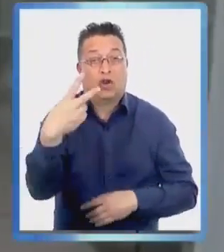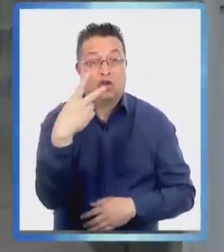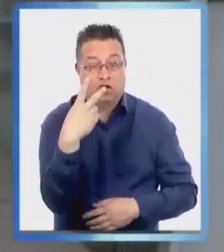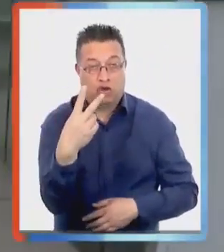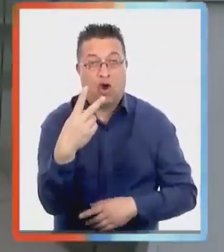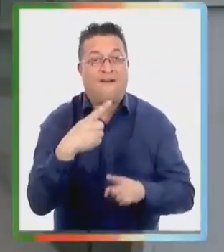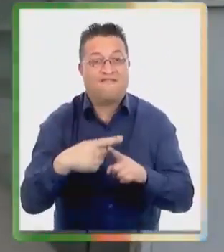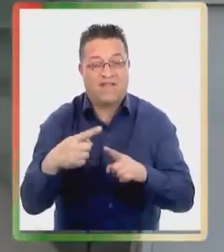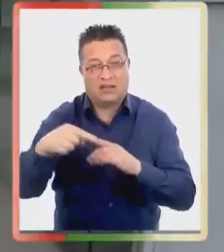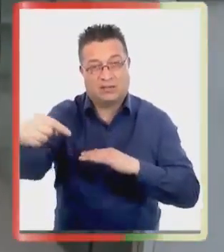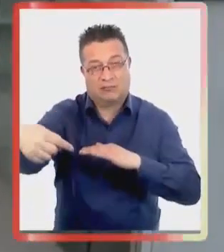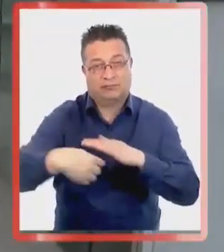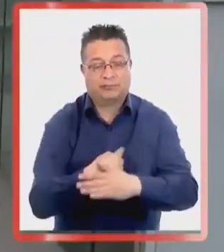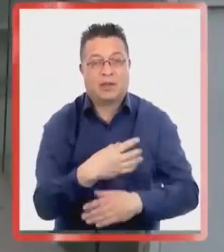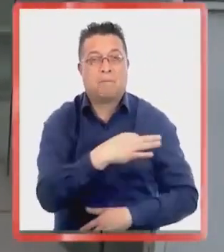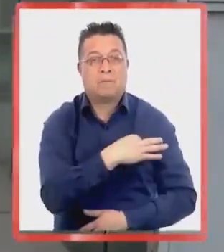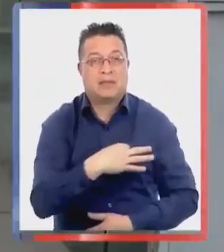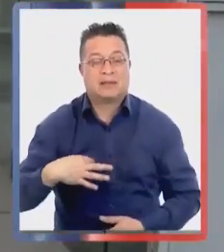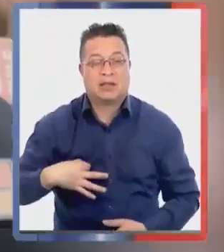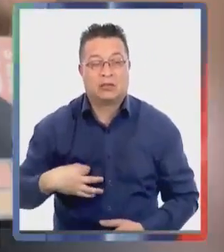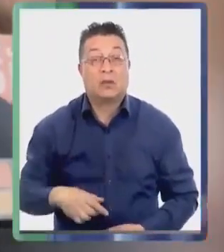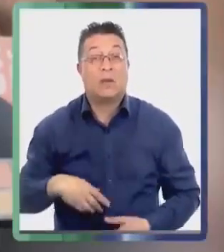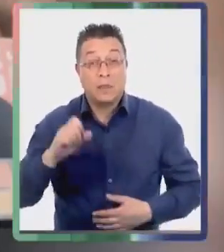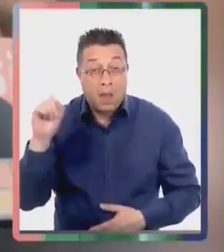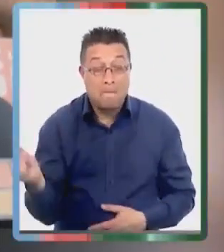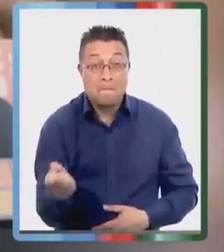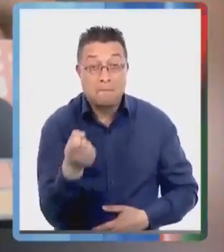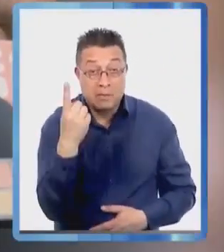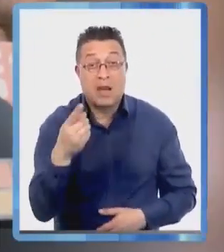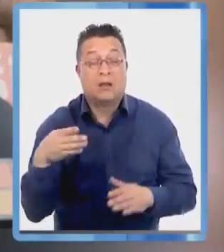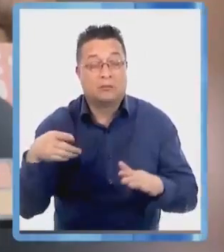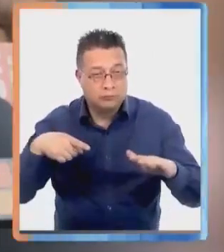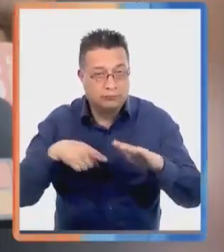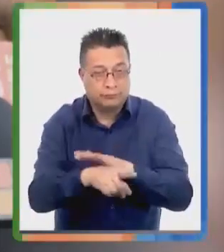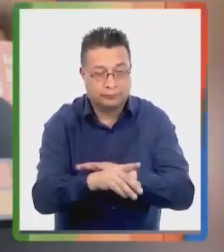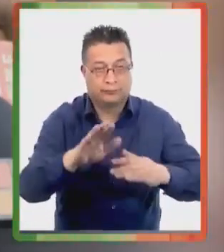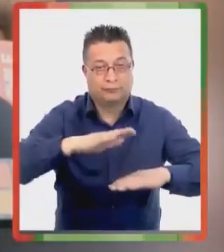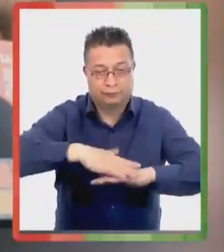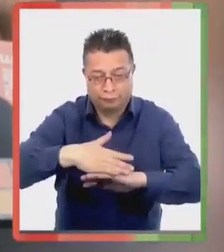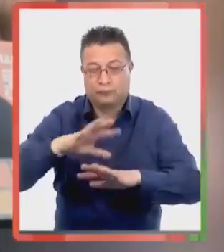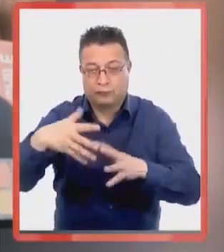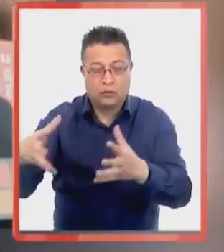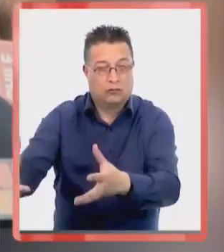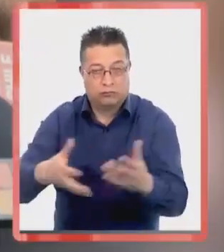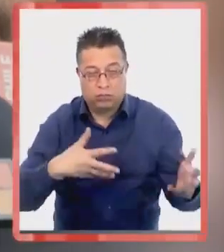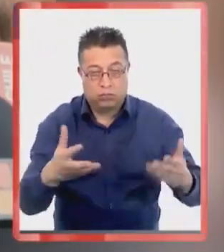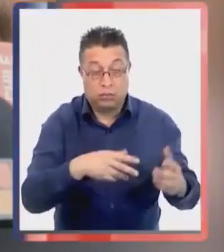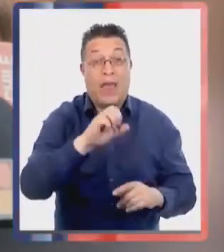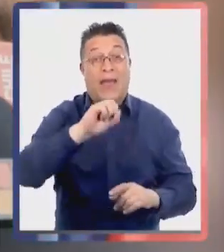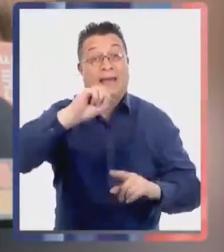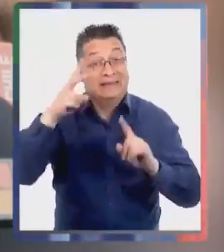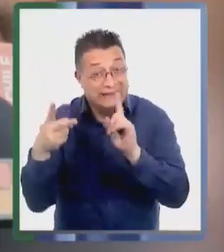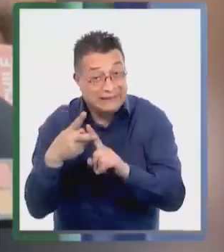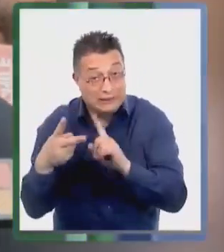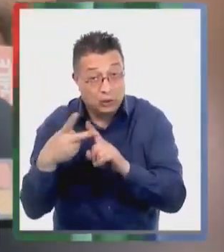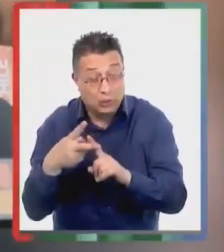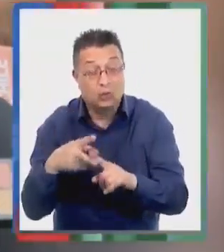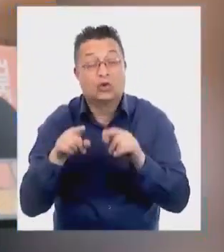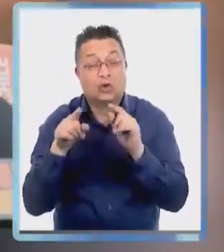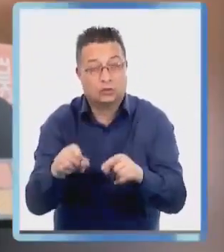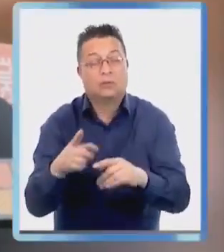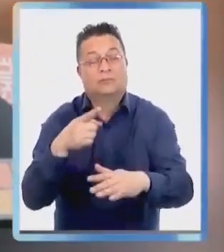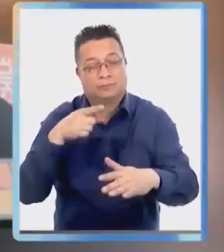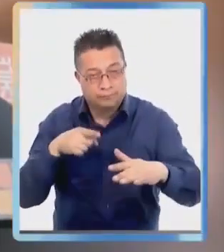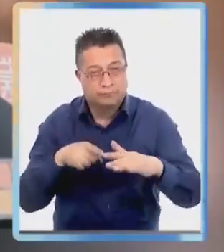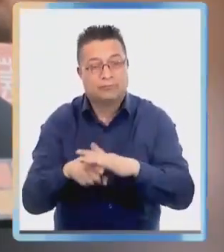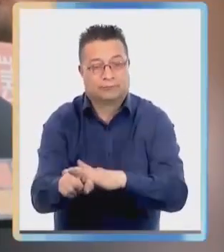veces al ministerio. En la primera instancia vienen a retirar los equipos, conforme al primer llamado, y en la segunda instancia, en este caso, ellos ingresan